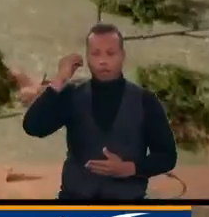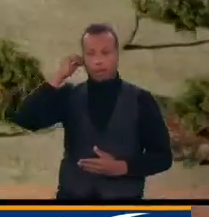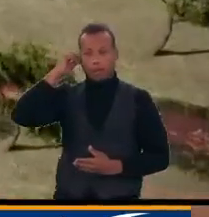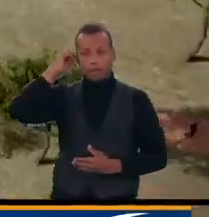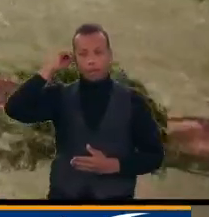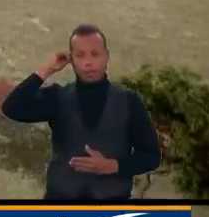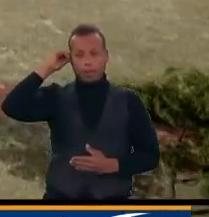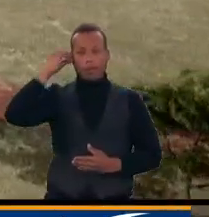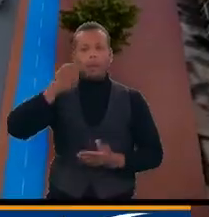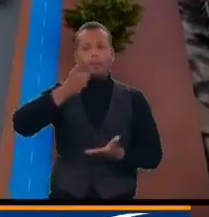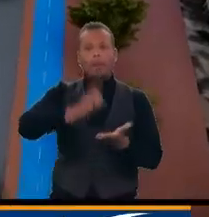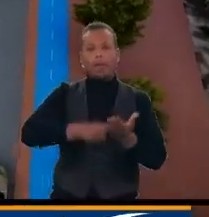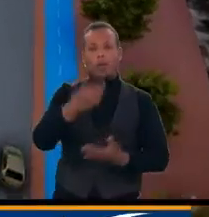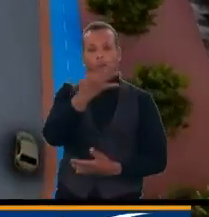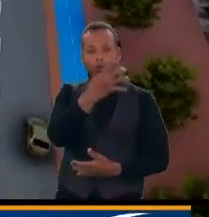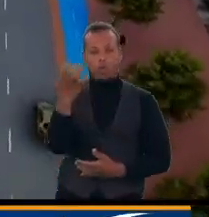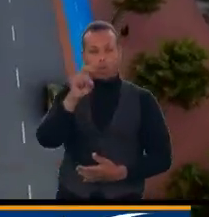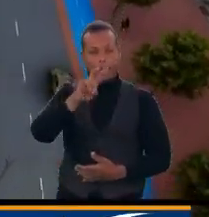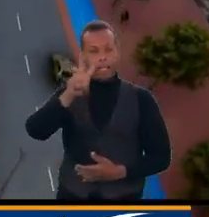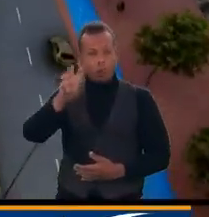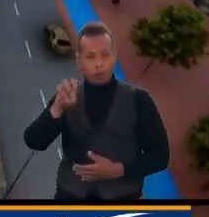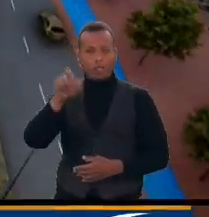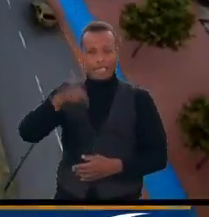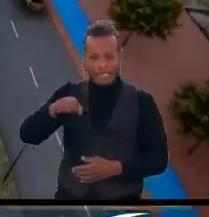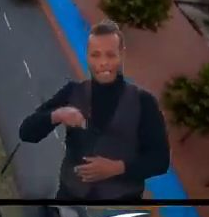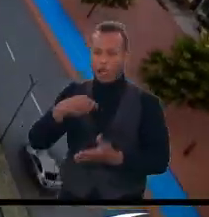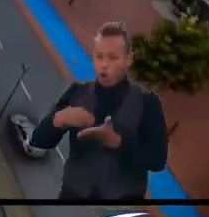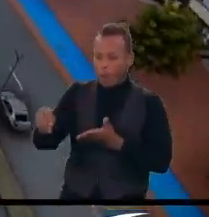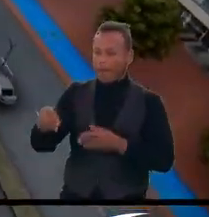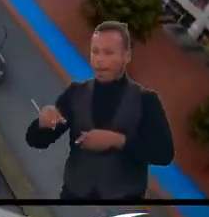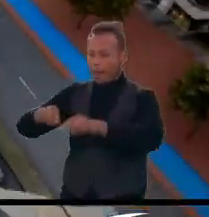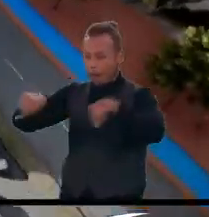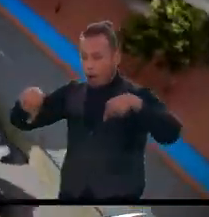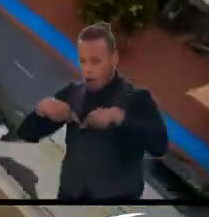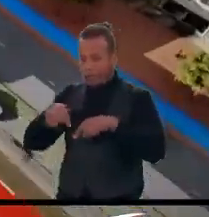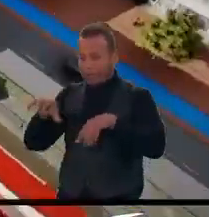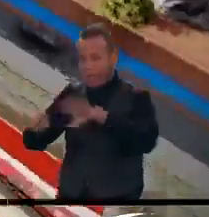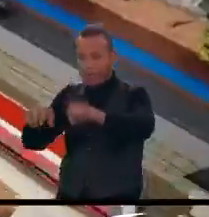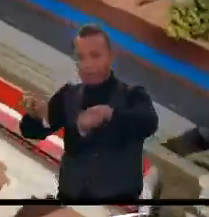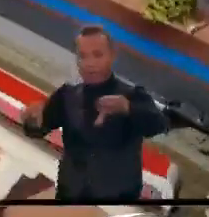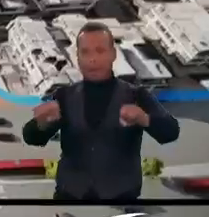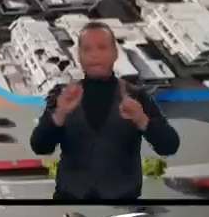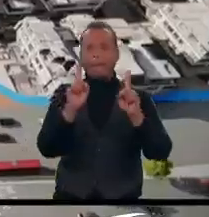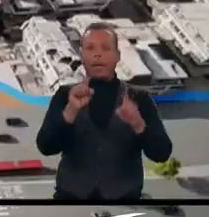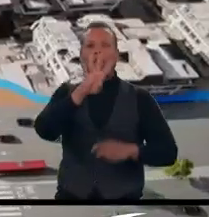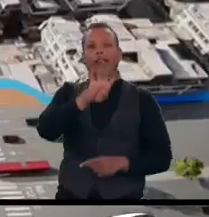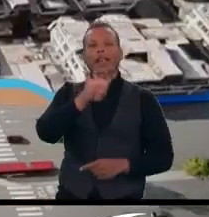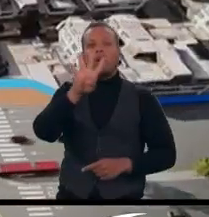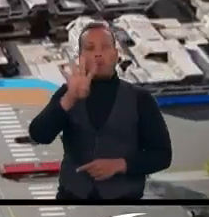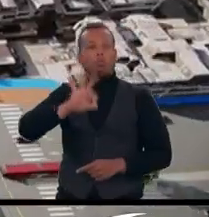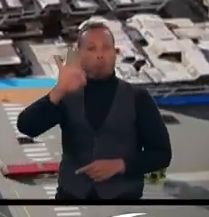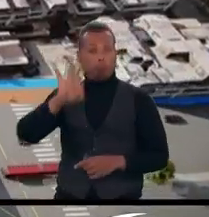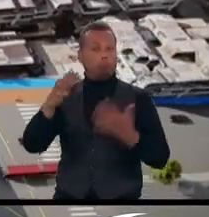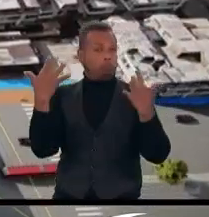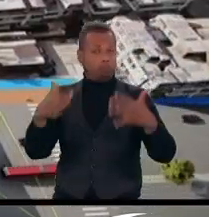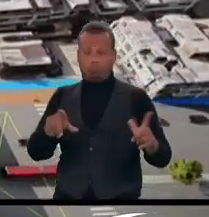comunicado que el patio taller en Bosa tiene un avance del 72%. Las obras en la avenida 68 con Primera de Mayo van